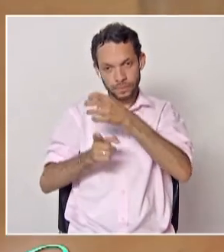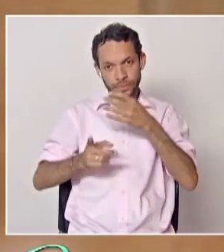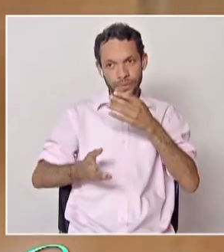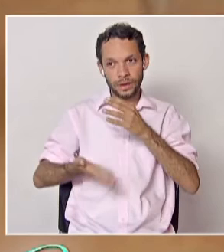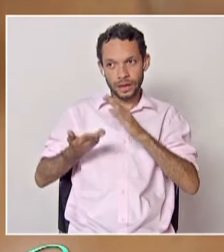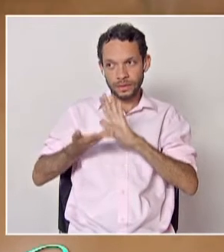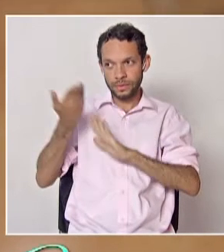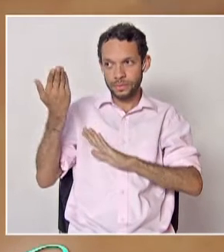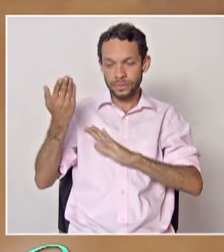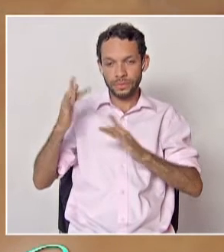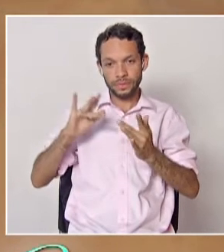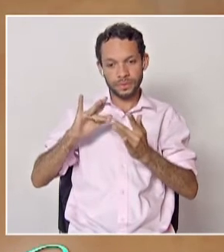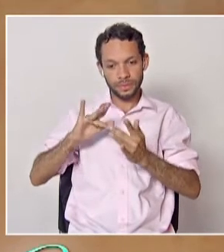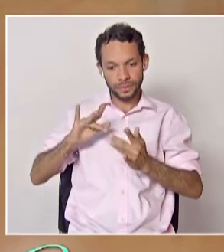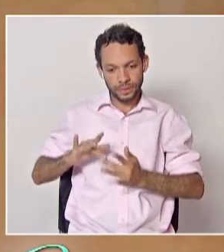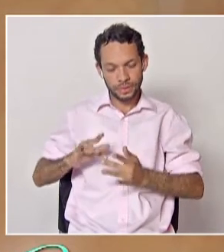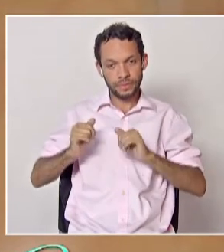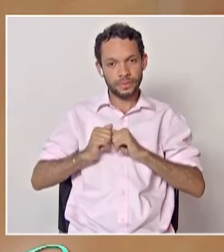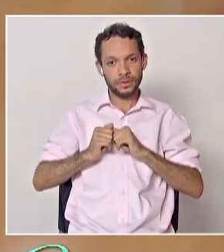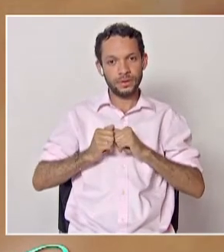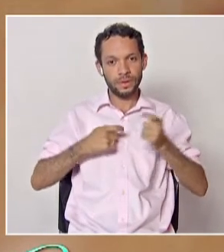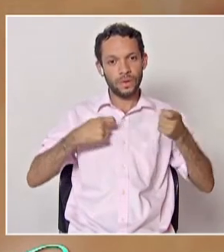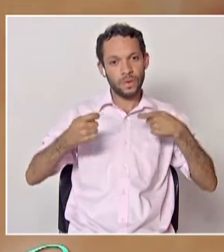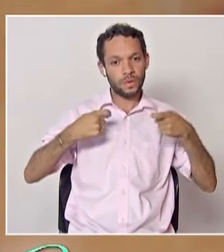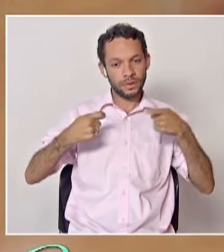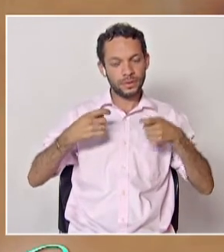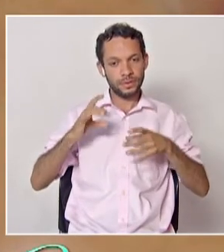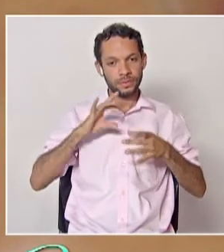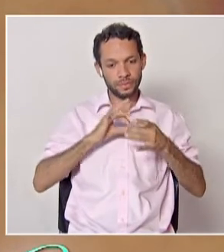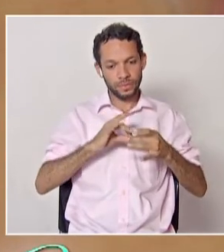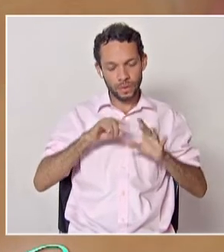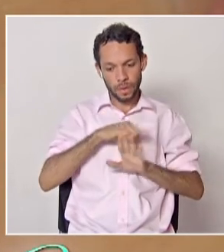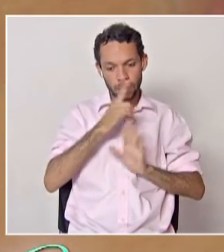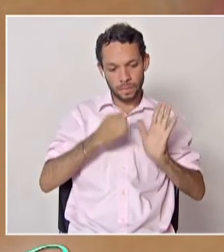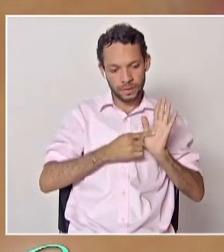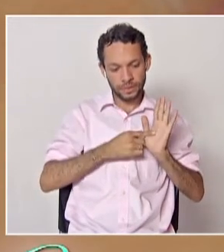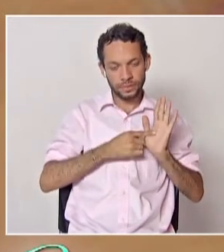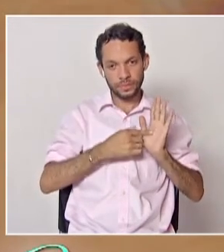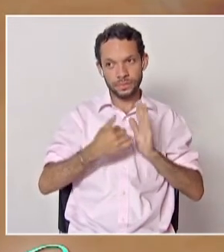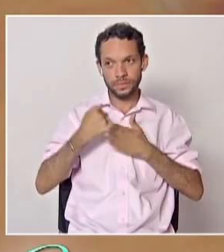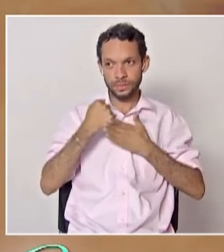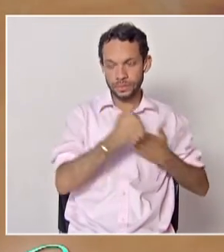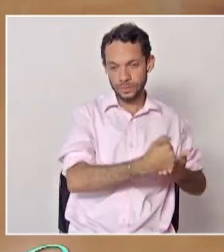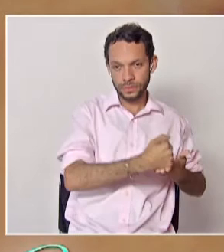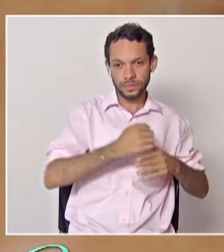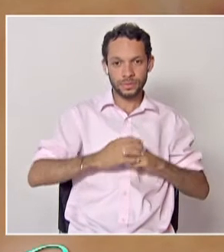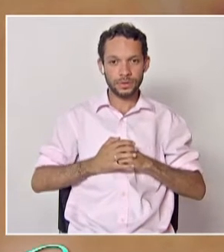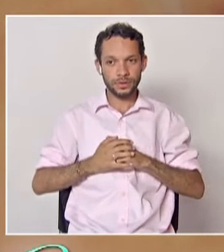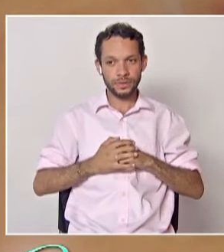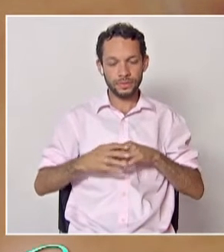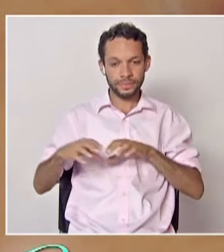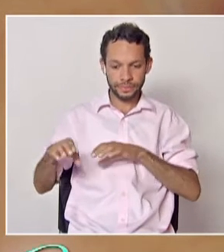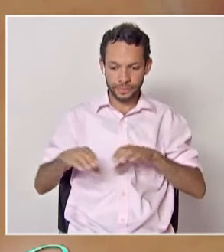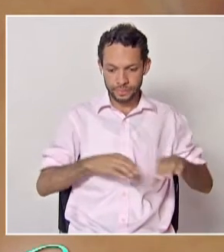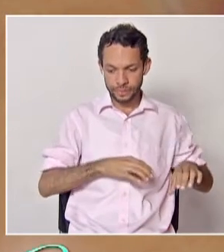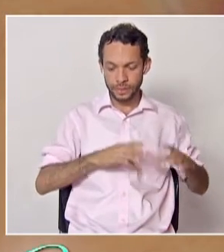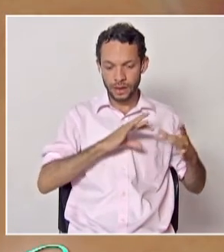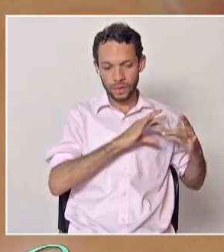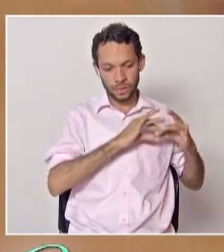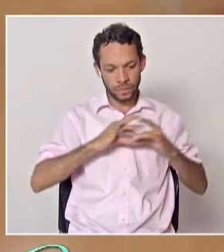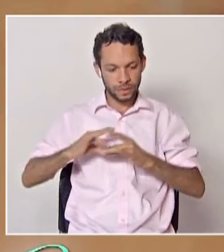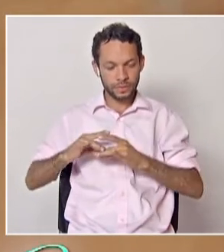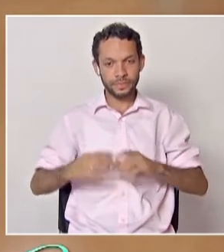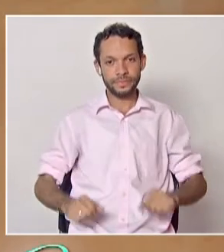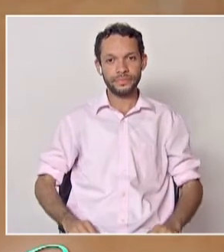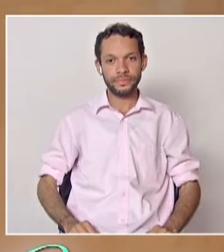es el tejido que está saliendo, las ventosas, los drenajes, los procesos de congestión